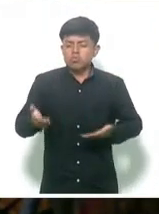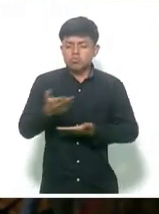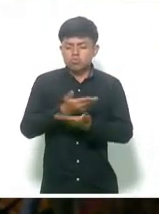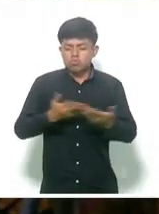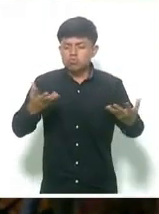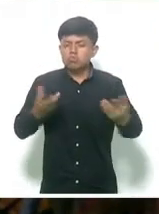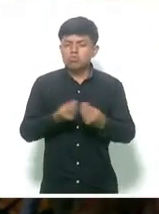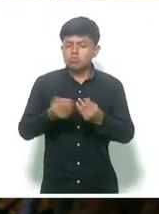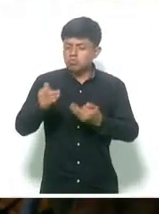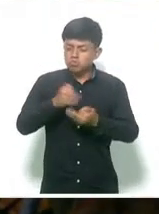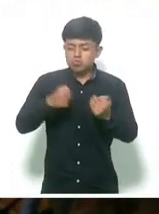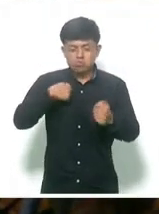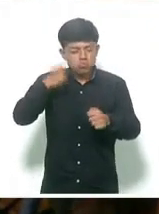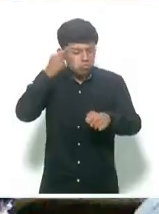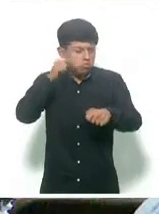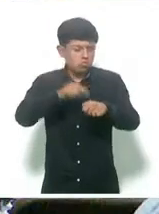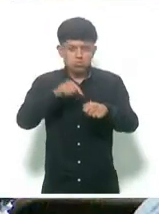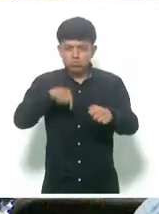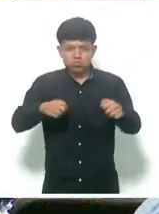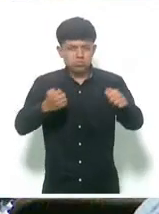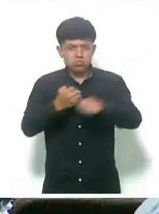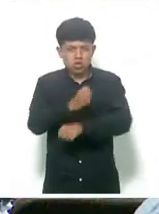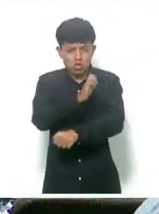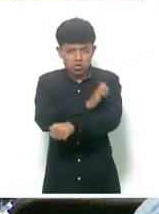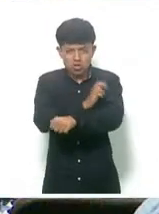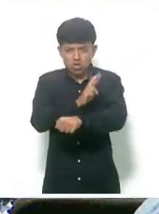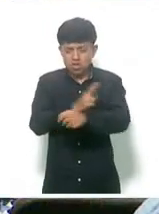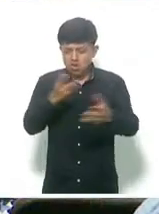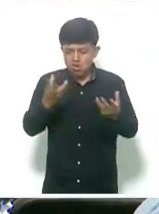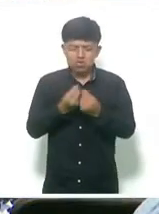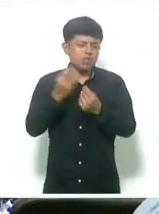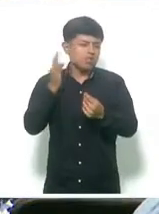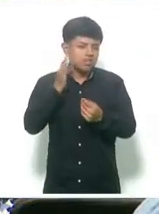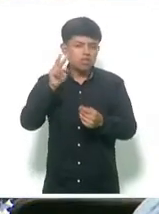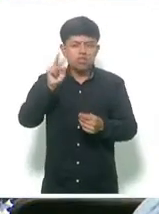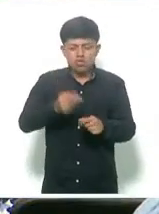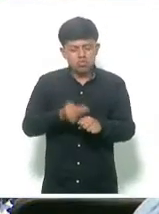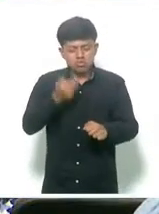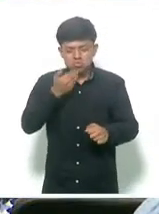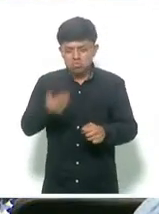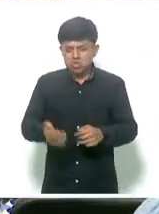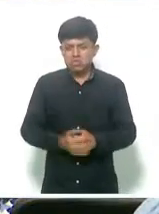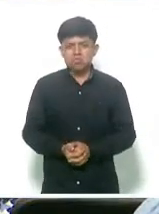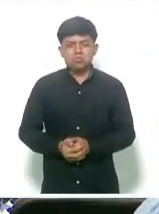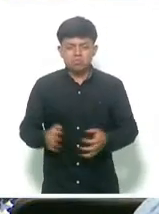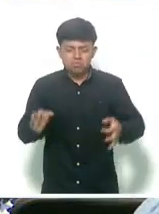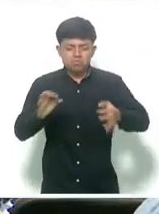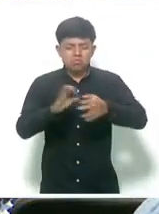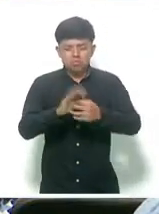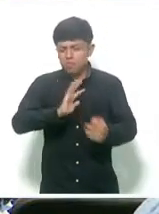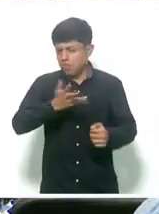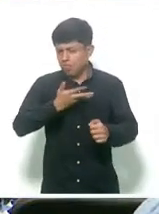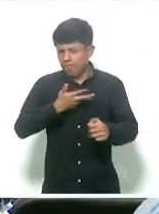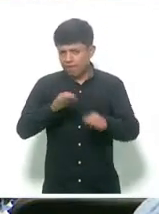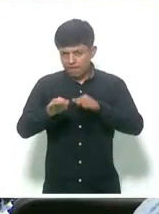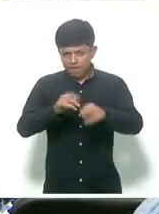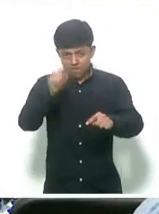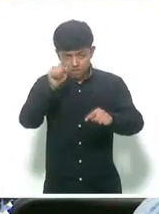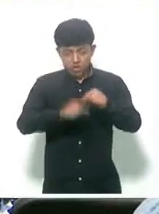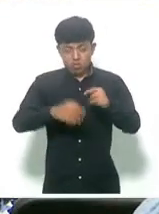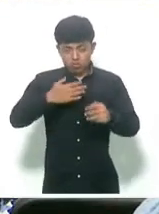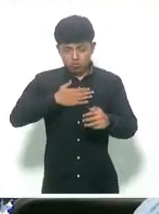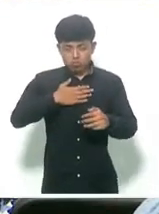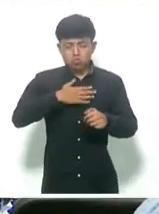creo que somos uno de los estados que hemos tenido una coordinación muy estrecha con la fiscalía nosotros tenemos el trabajo de la prevención Yo soy el Yo soy